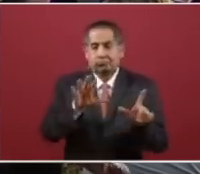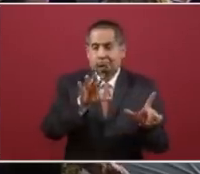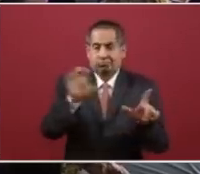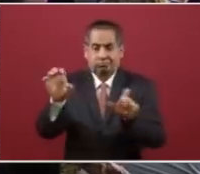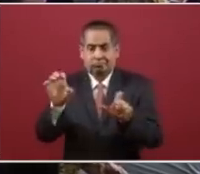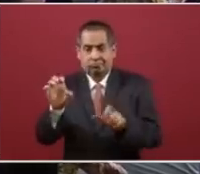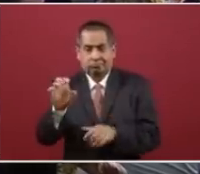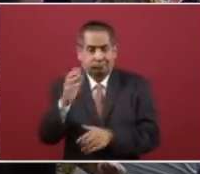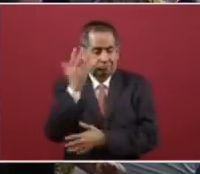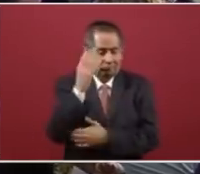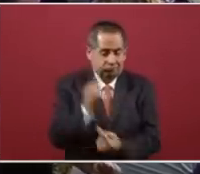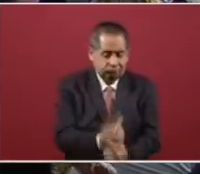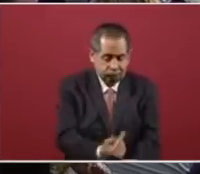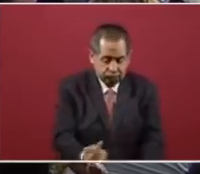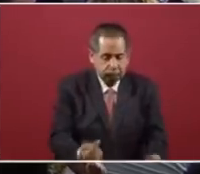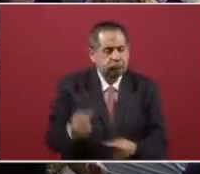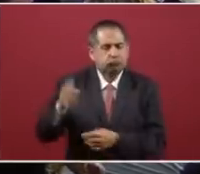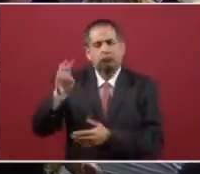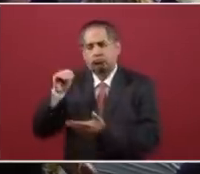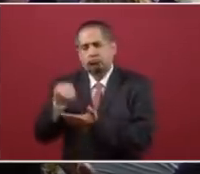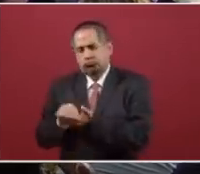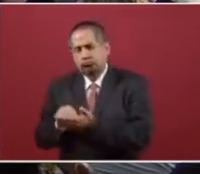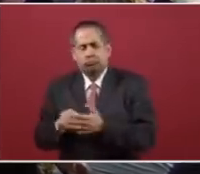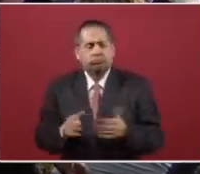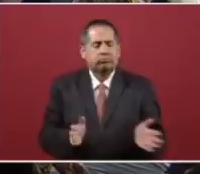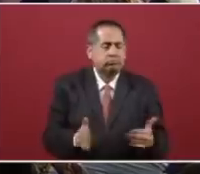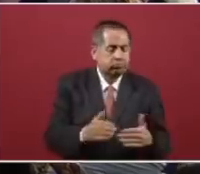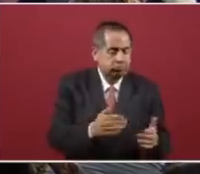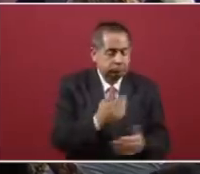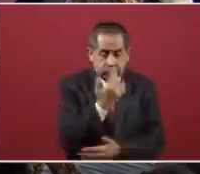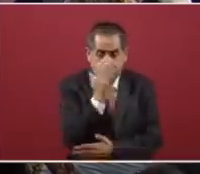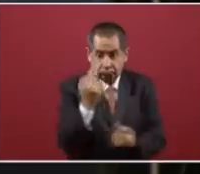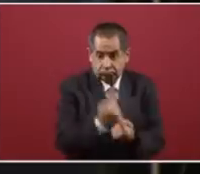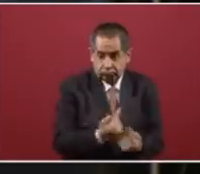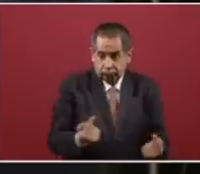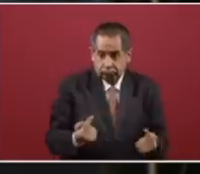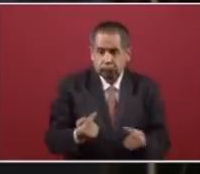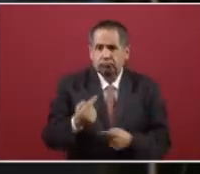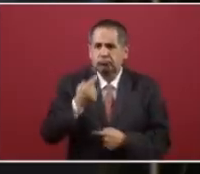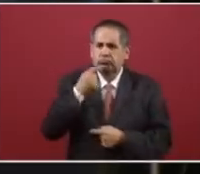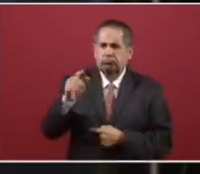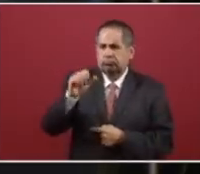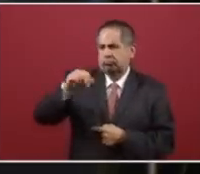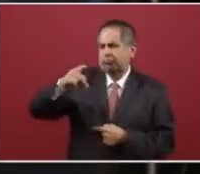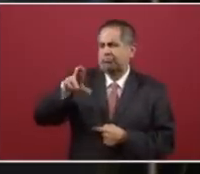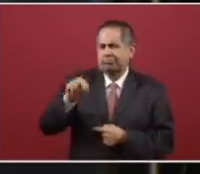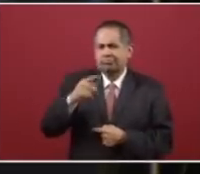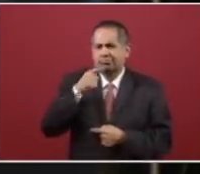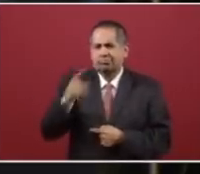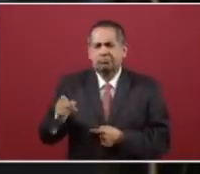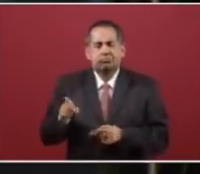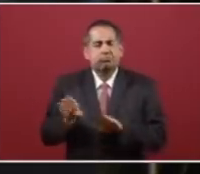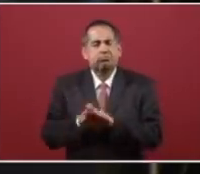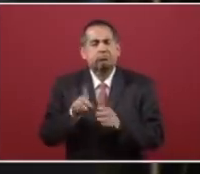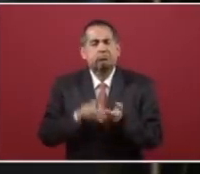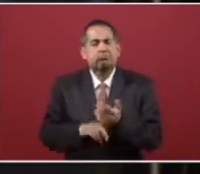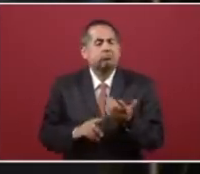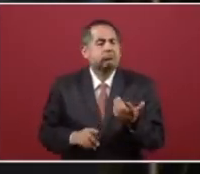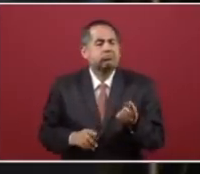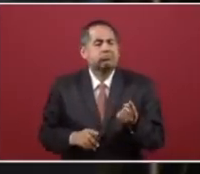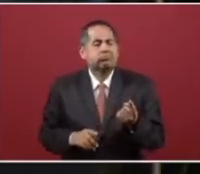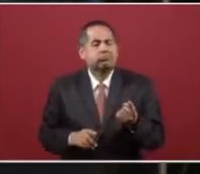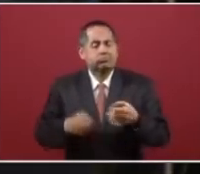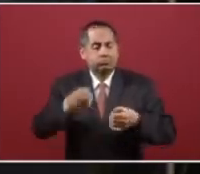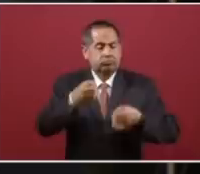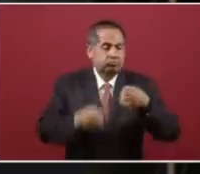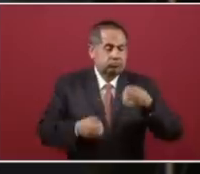infantiles de las 9 mil y tantas que operan en el país pues promovieron amparos y que hay al menos el juez